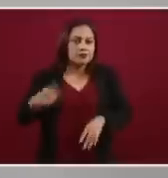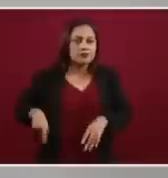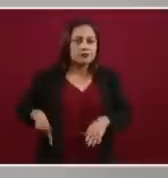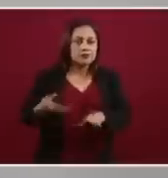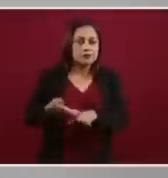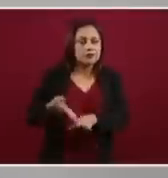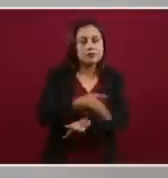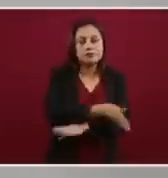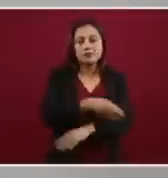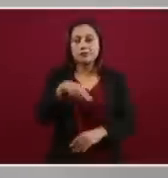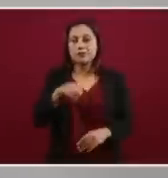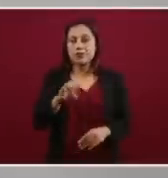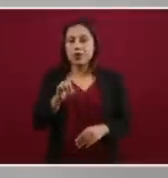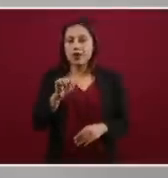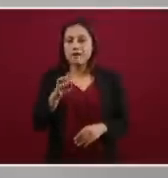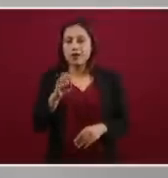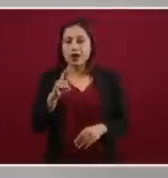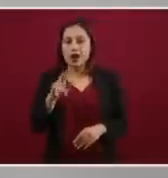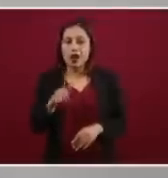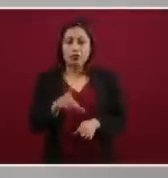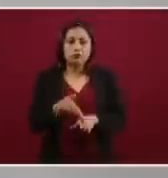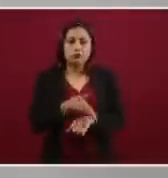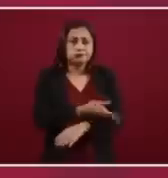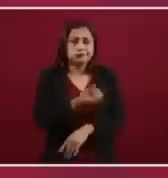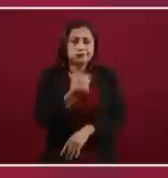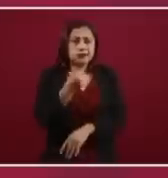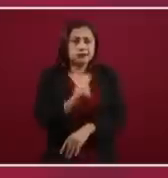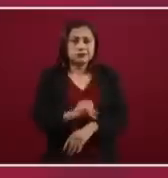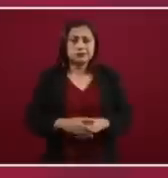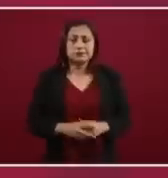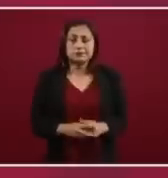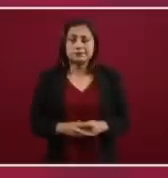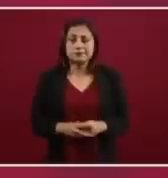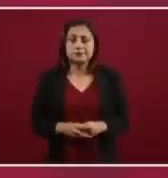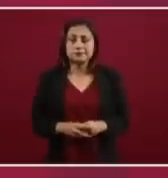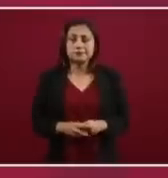sucedió en todo el periodo neoliberal.